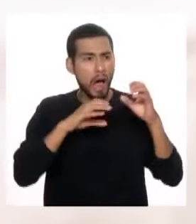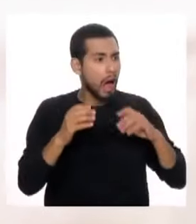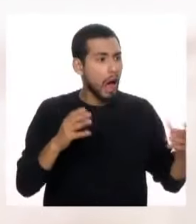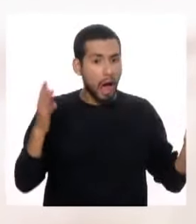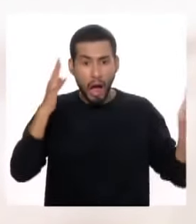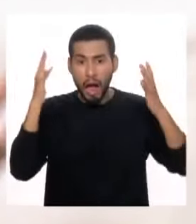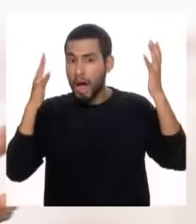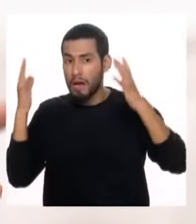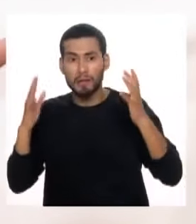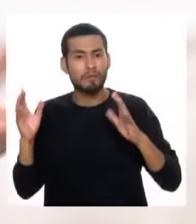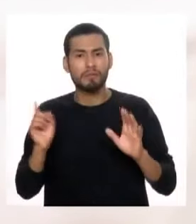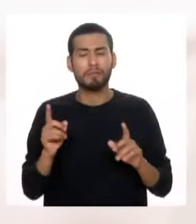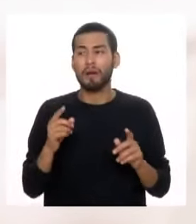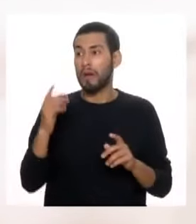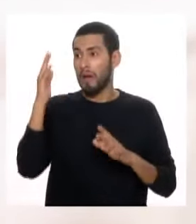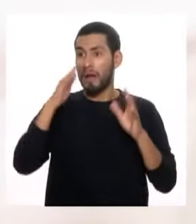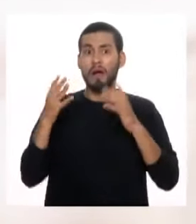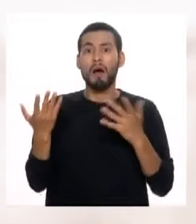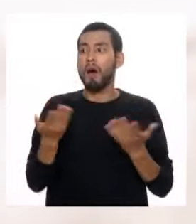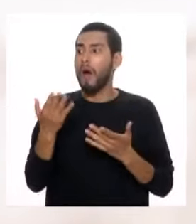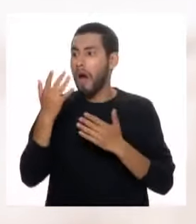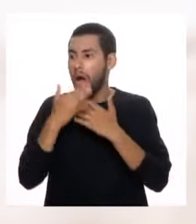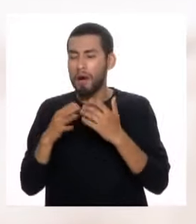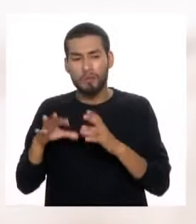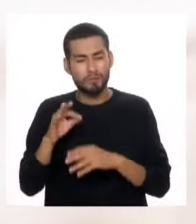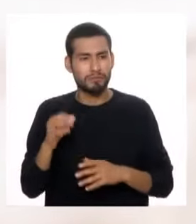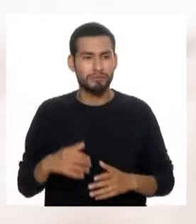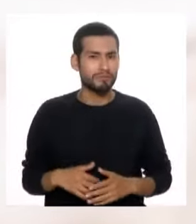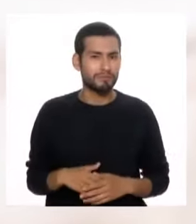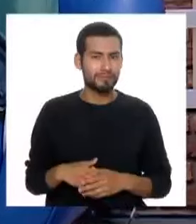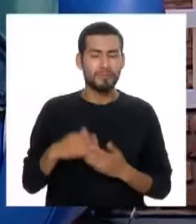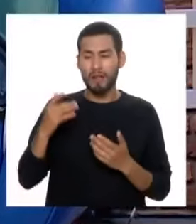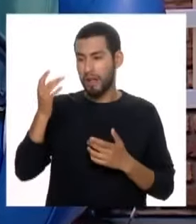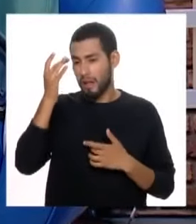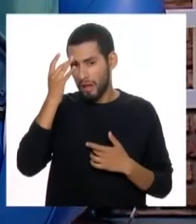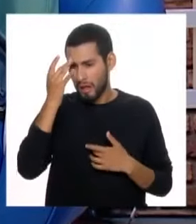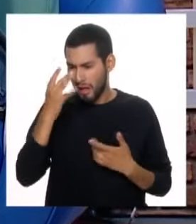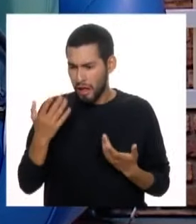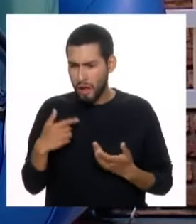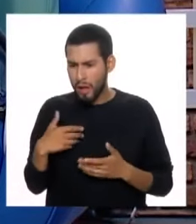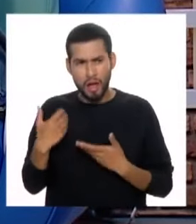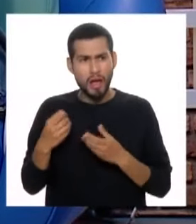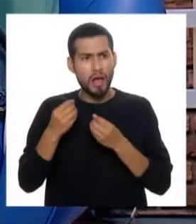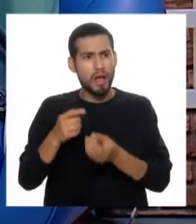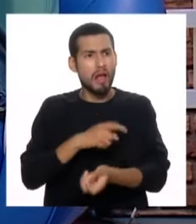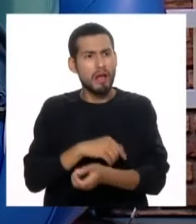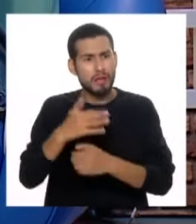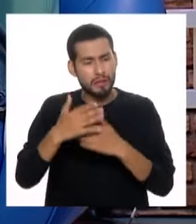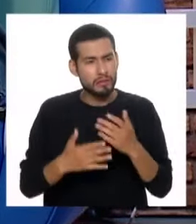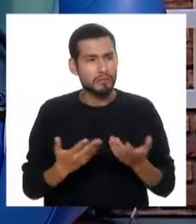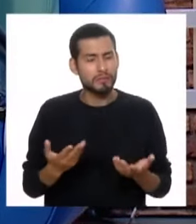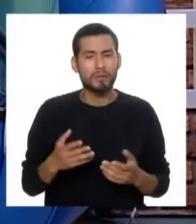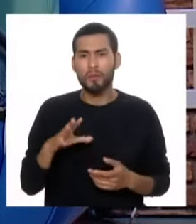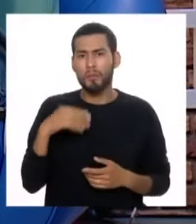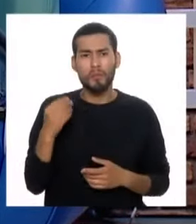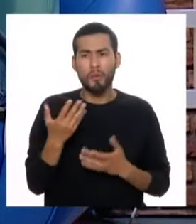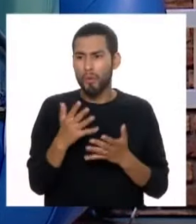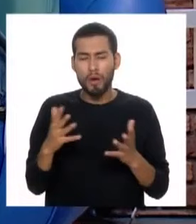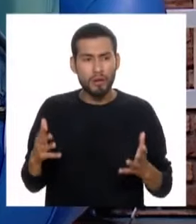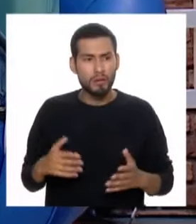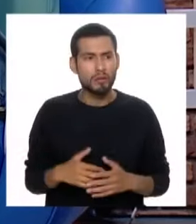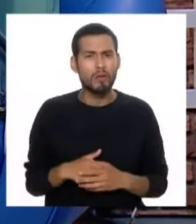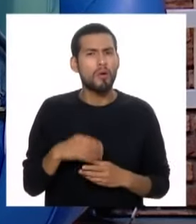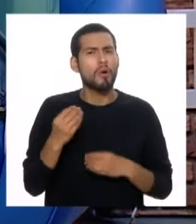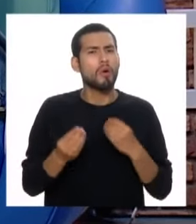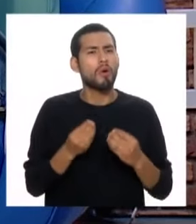deprisa, ni esa angustia de no llegar. Es muy angustiante tener un familiar enfermo, sí. Y que nadie quiere ir a donar y te exigen porque no hay. ¿Y